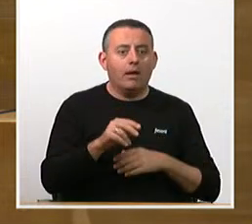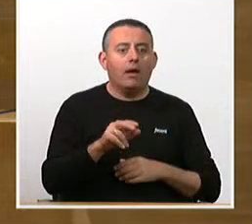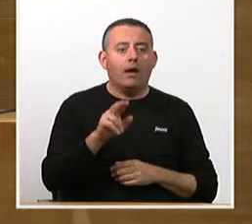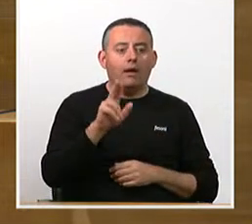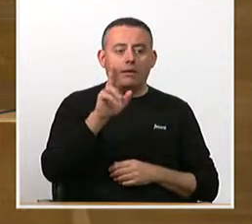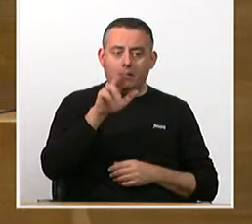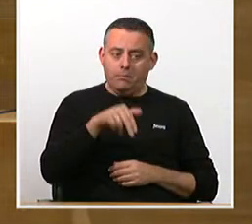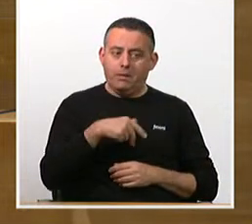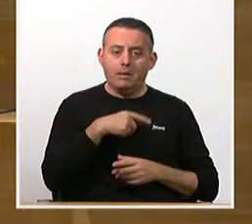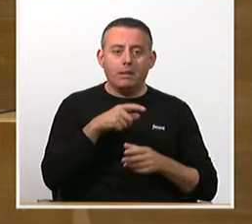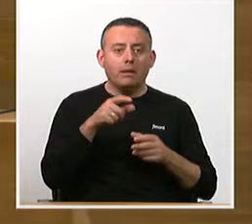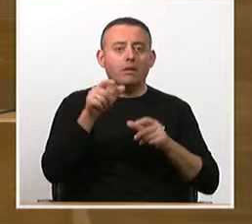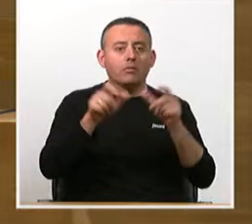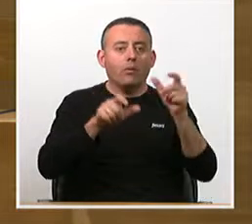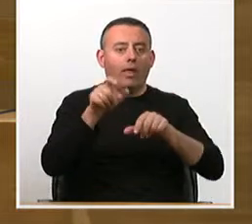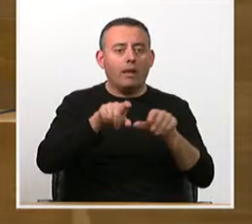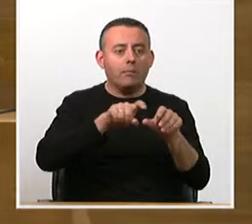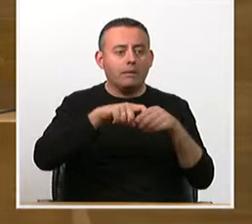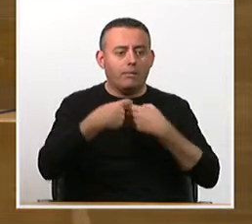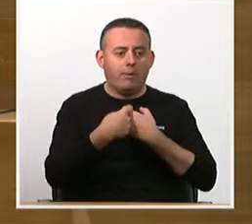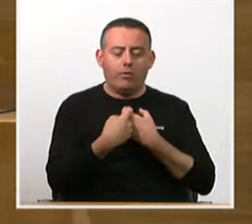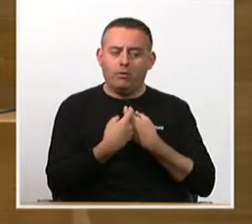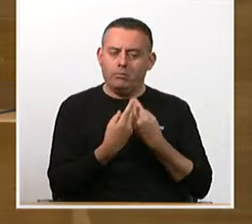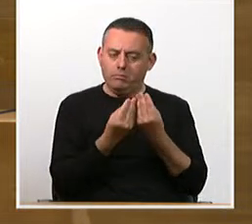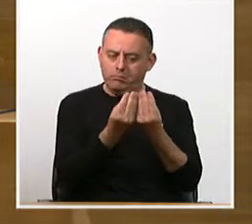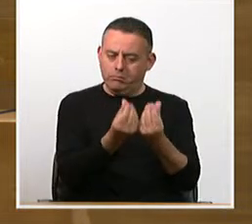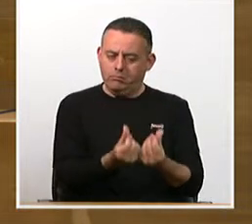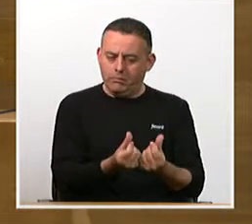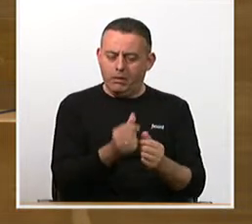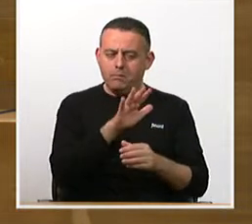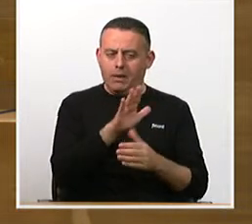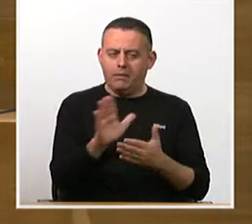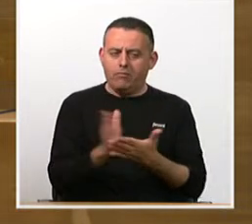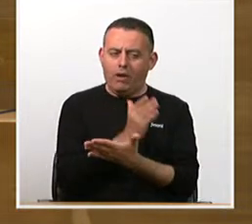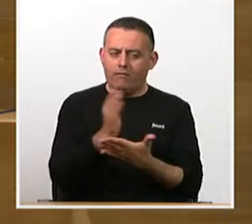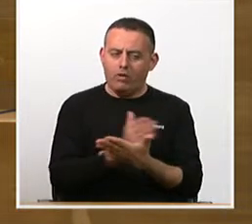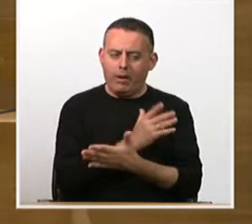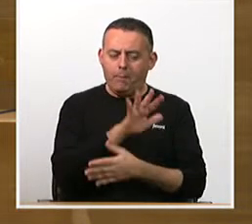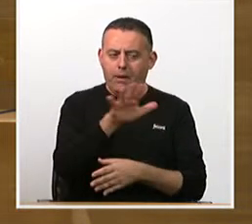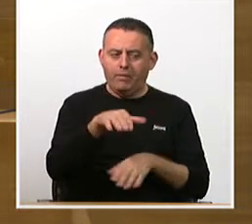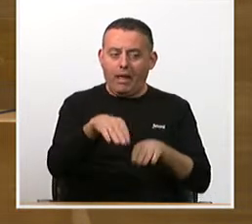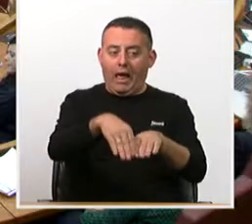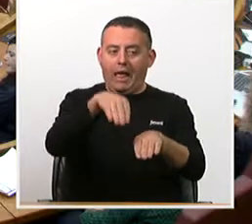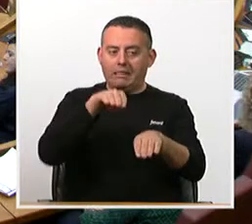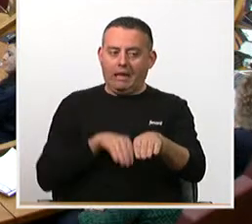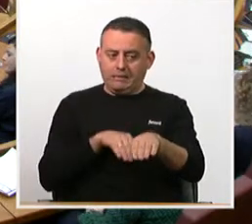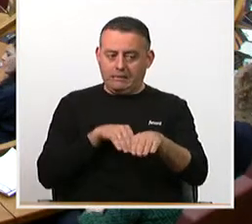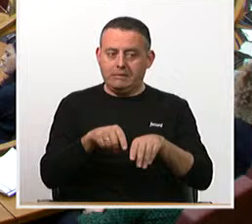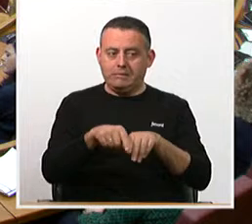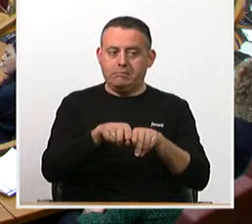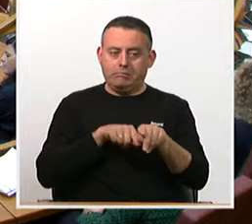de la participación ciudadana Nos invita a pensar que vamos hacia atrás Muchas gracias muchas